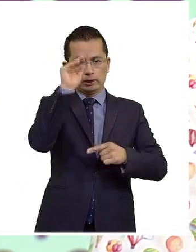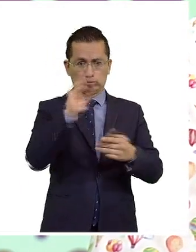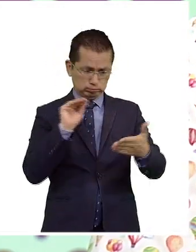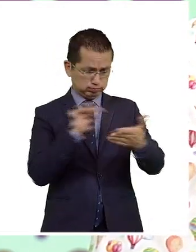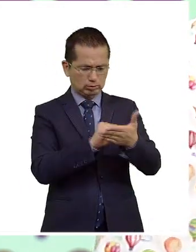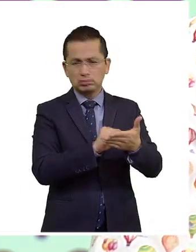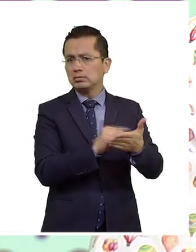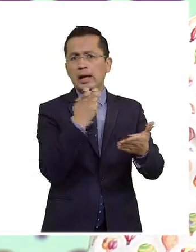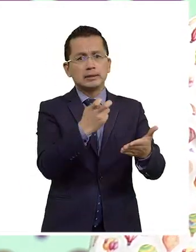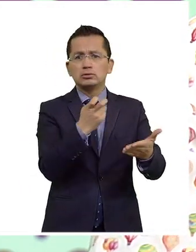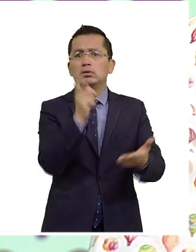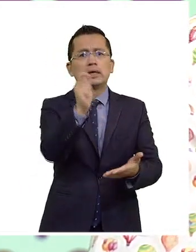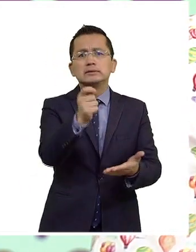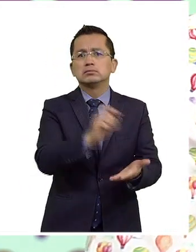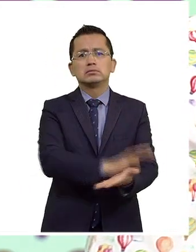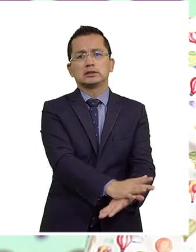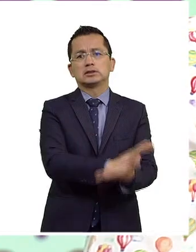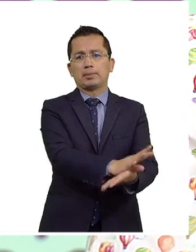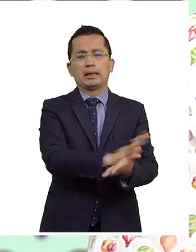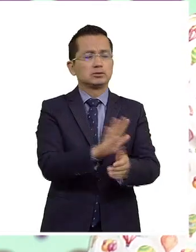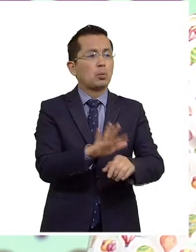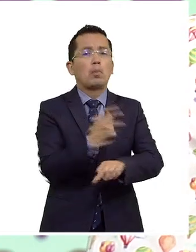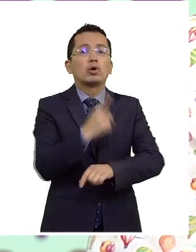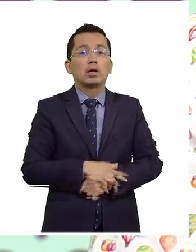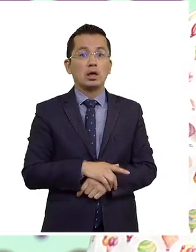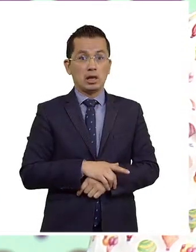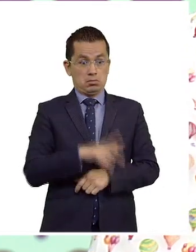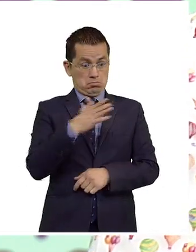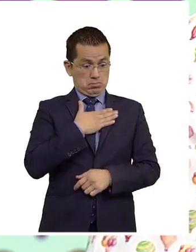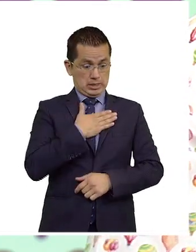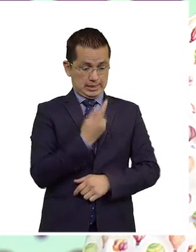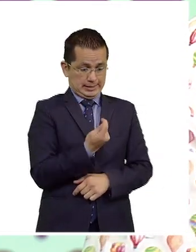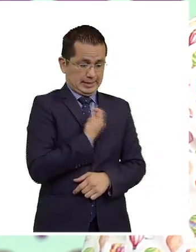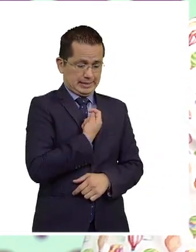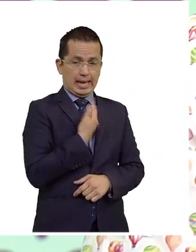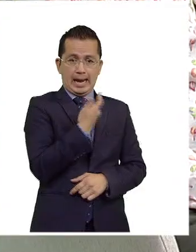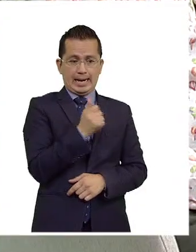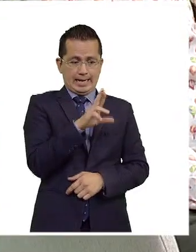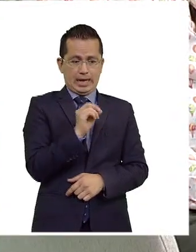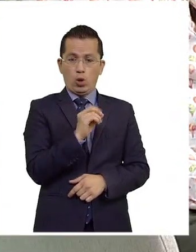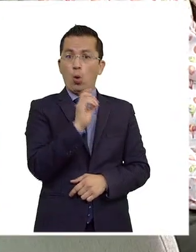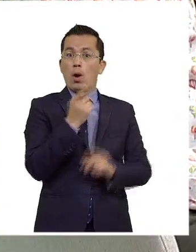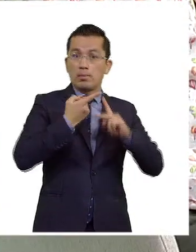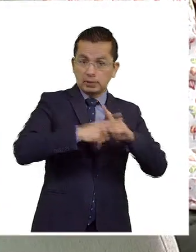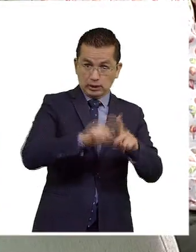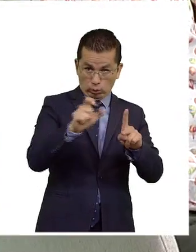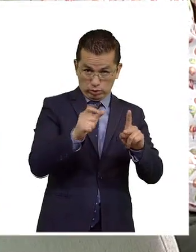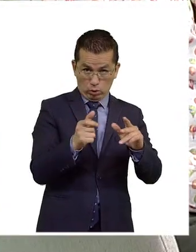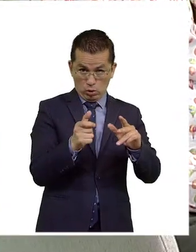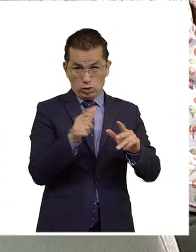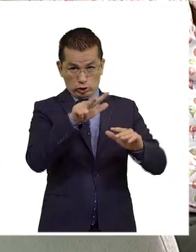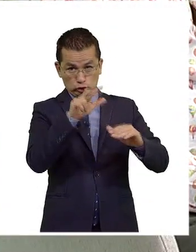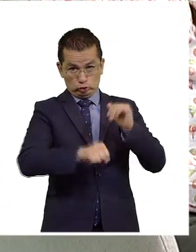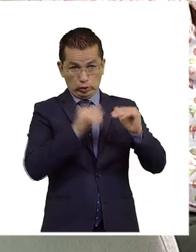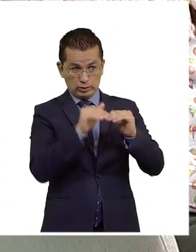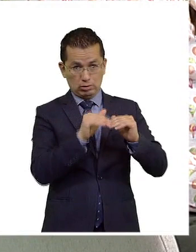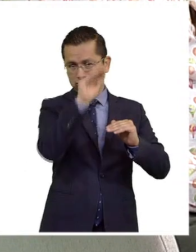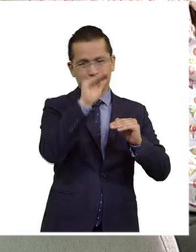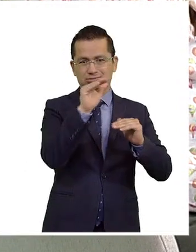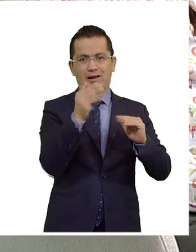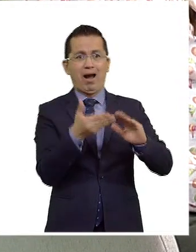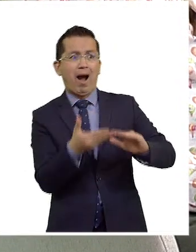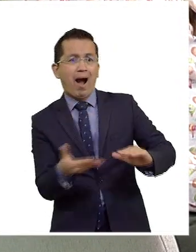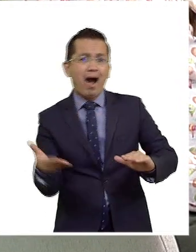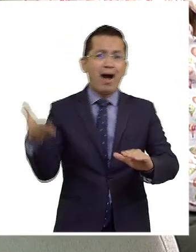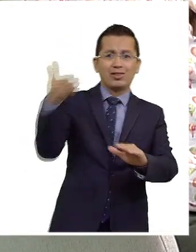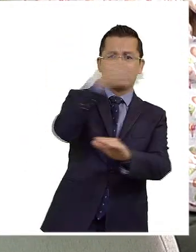la identidad de género no se desarrolla a partir de los 18 años, se desarrolla mucho antes. Y peor todavía, la discriminación se